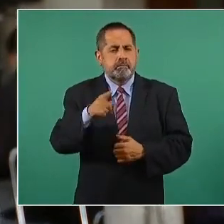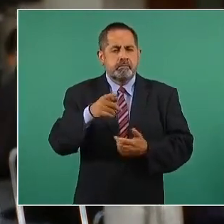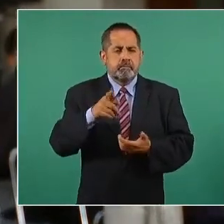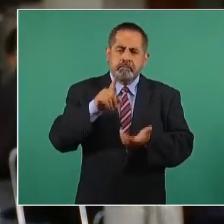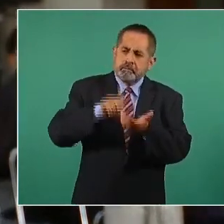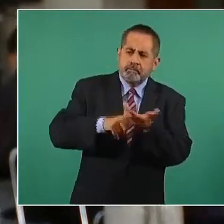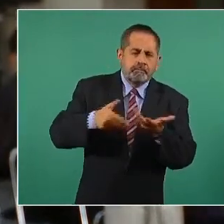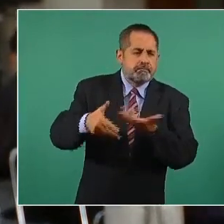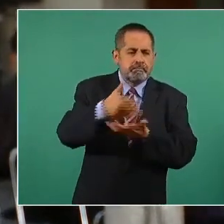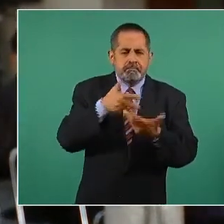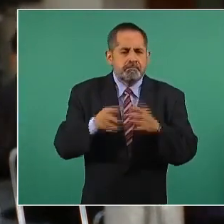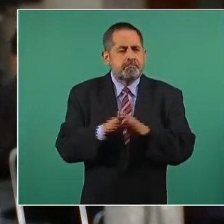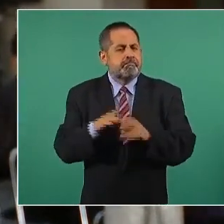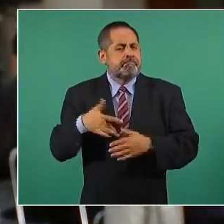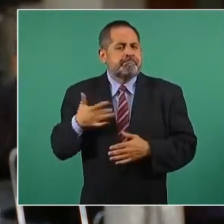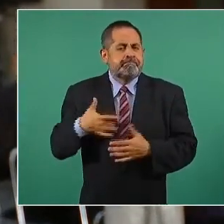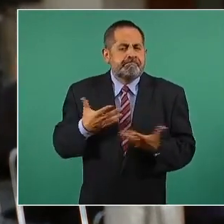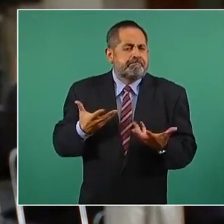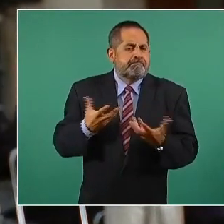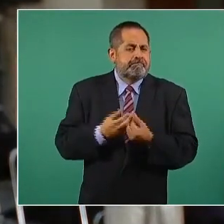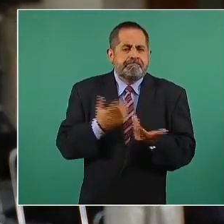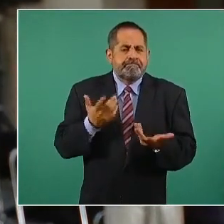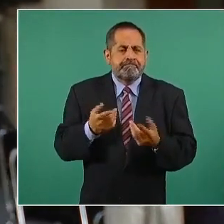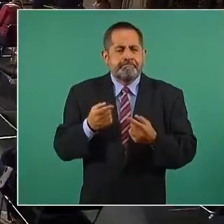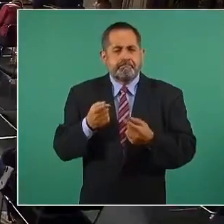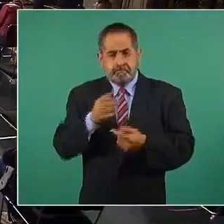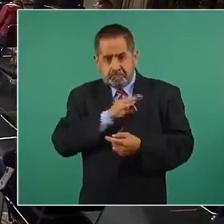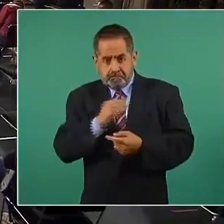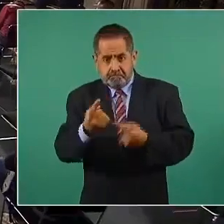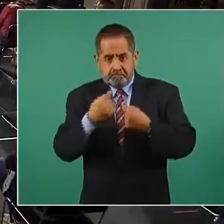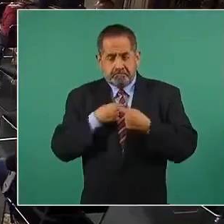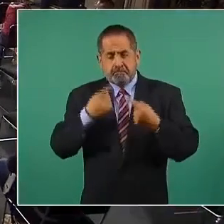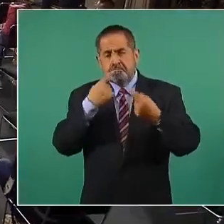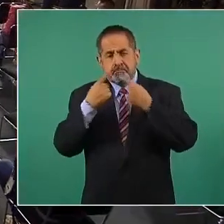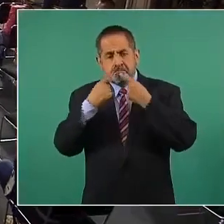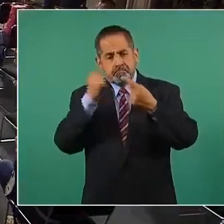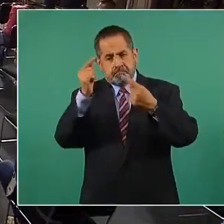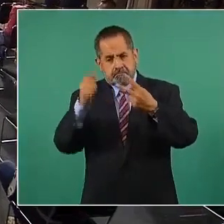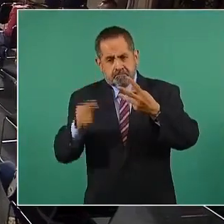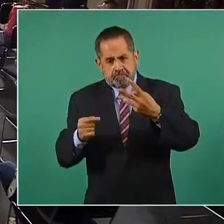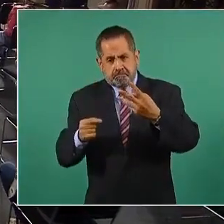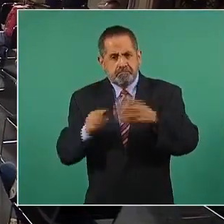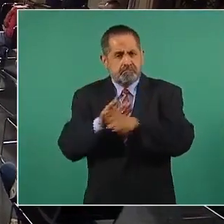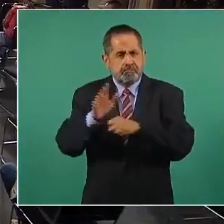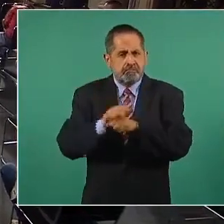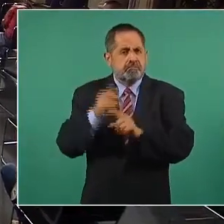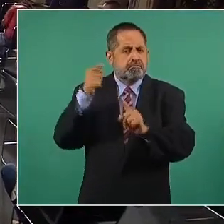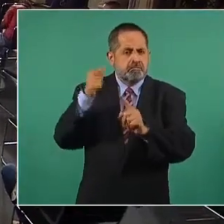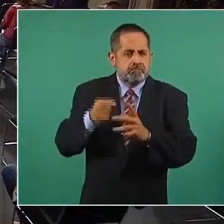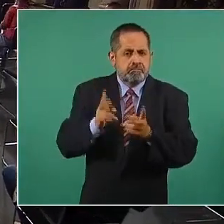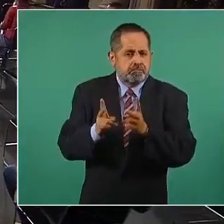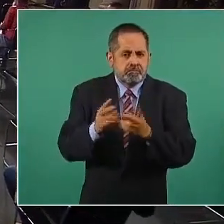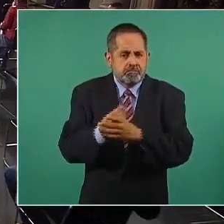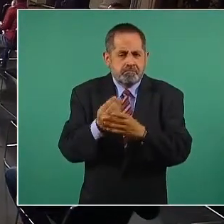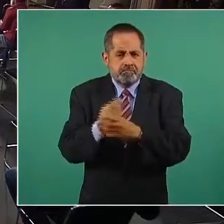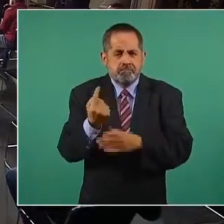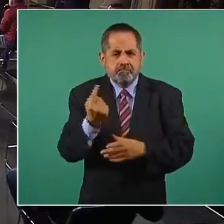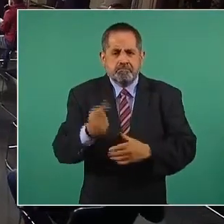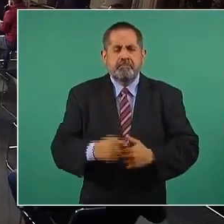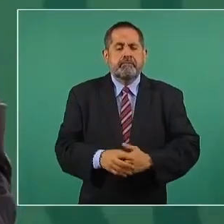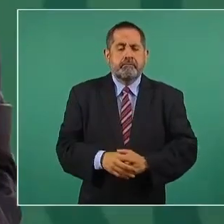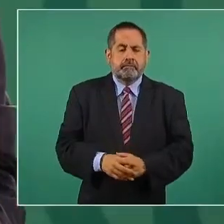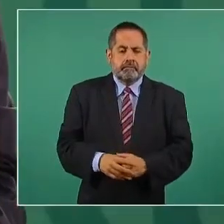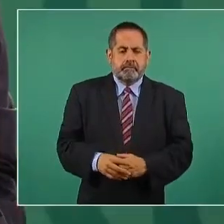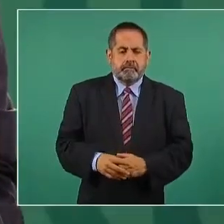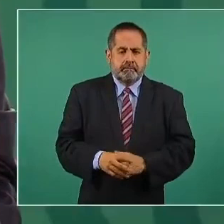ánimo? Y si nos puede platicar, ¿cuáles fueron los puntos más importantes que se tocaron en esta reunión? Bueno,